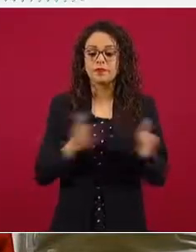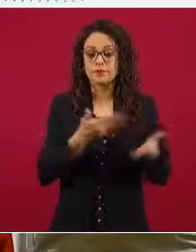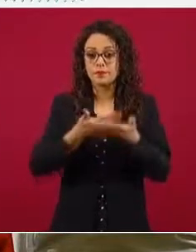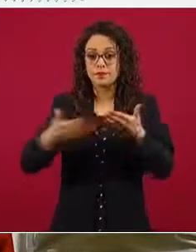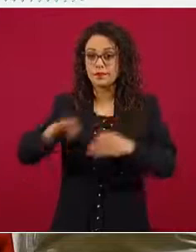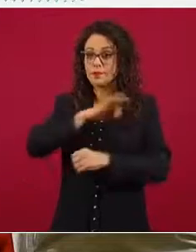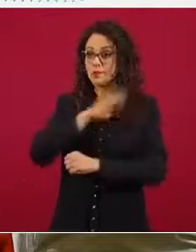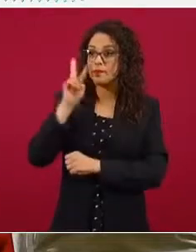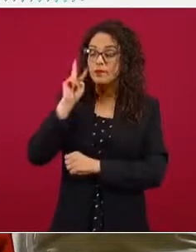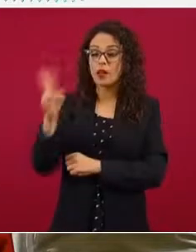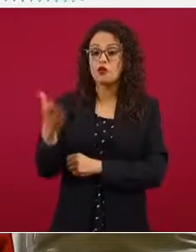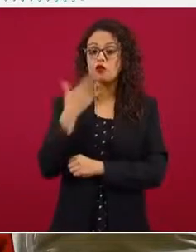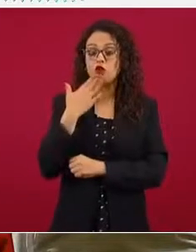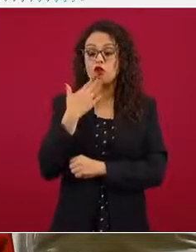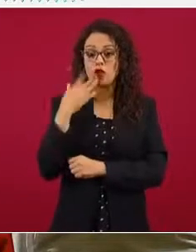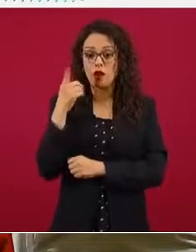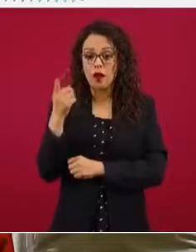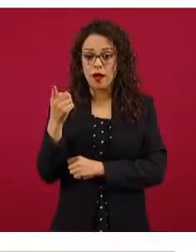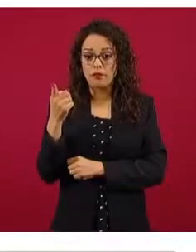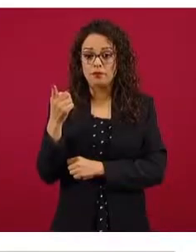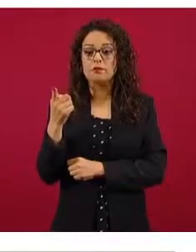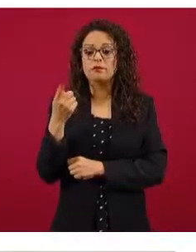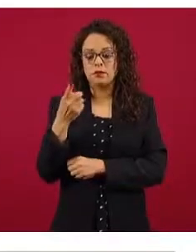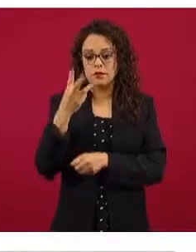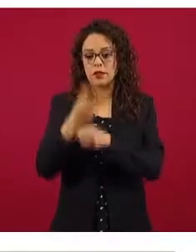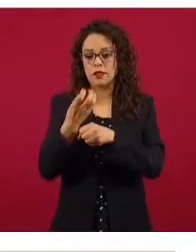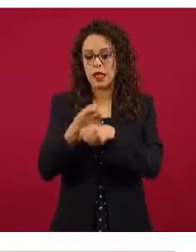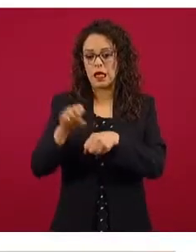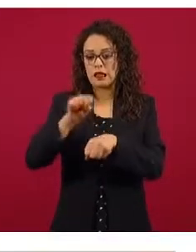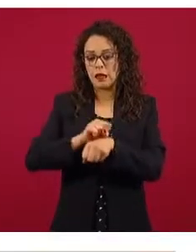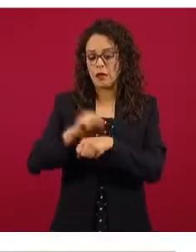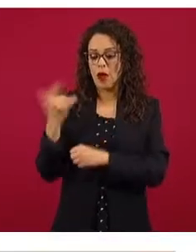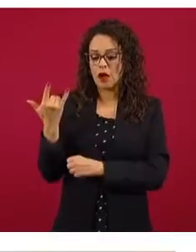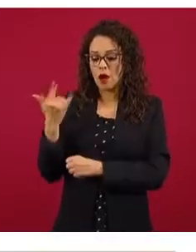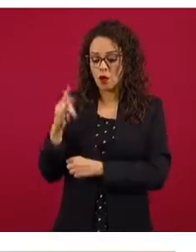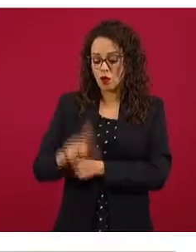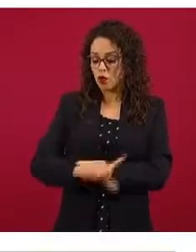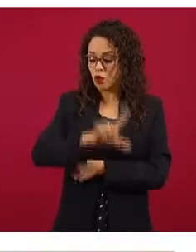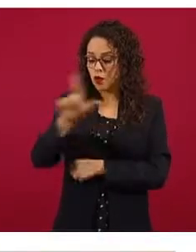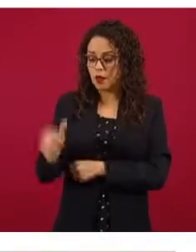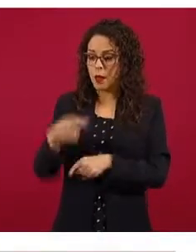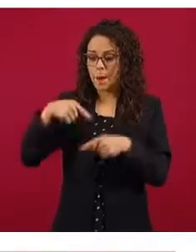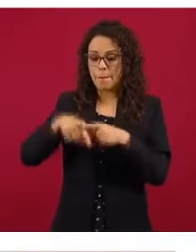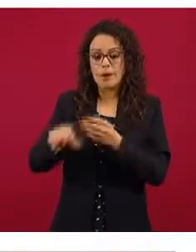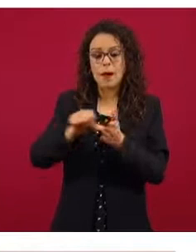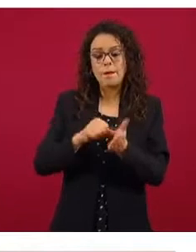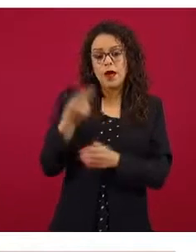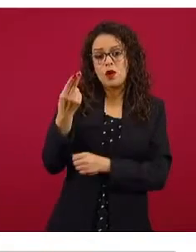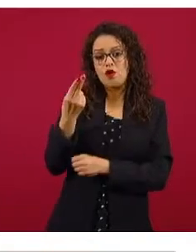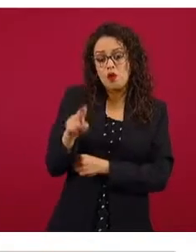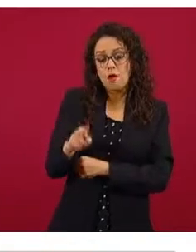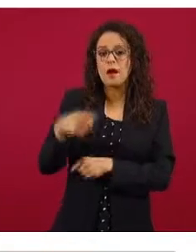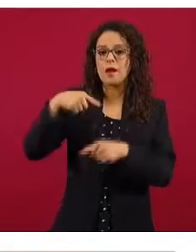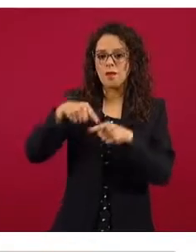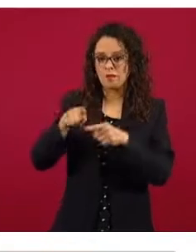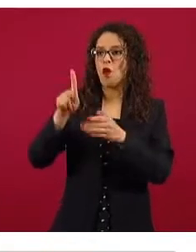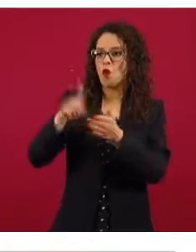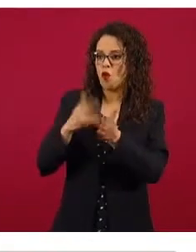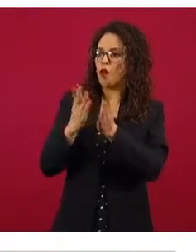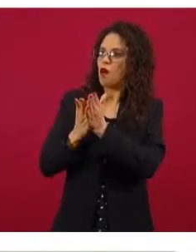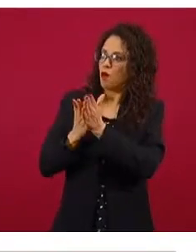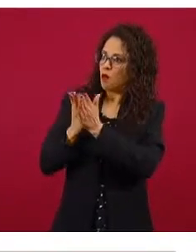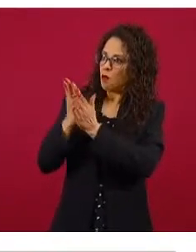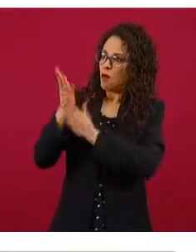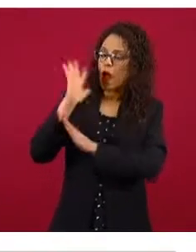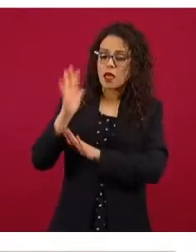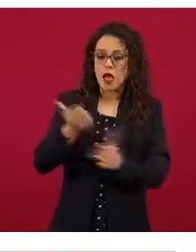la semana 28 del año, la tercera semana de julio, después a partir de noviembre es cuando empezó en ascenso, tiene ya 3